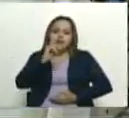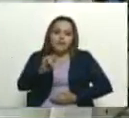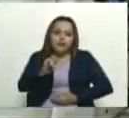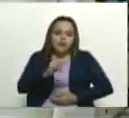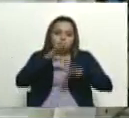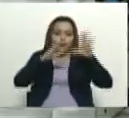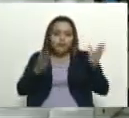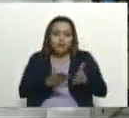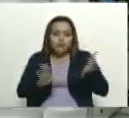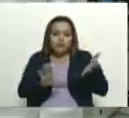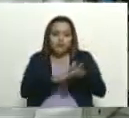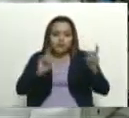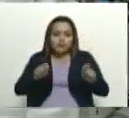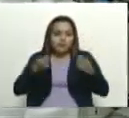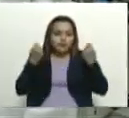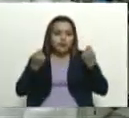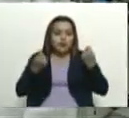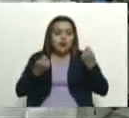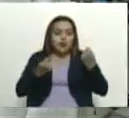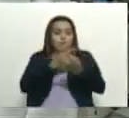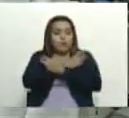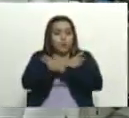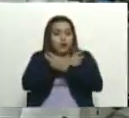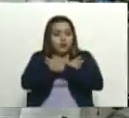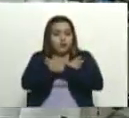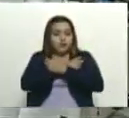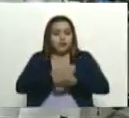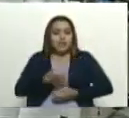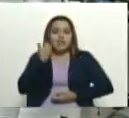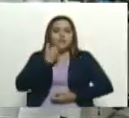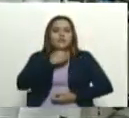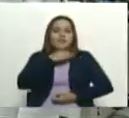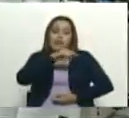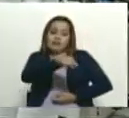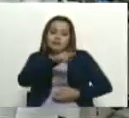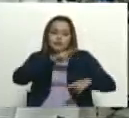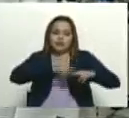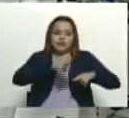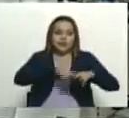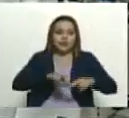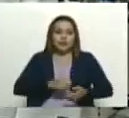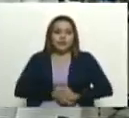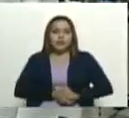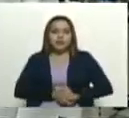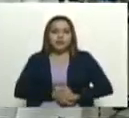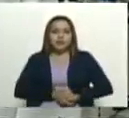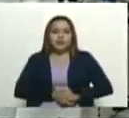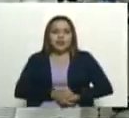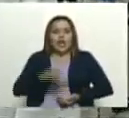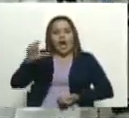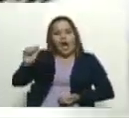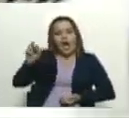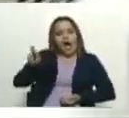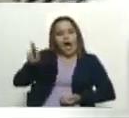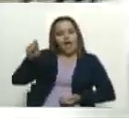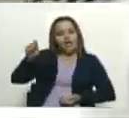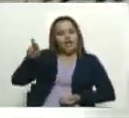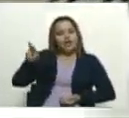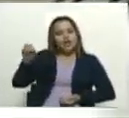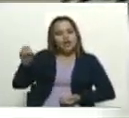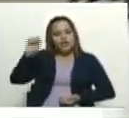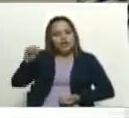de curación de un hueso de la enfermedad que tiene ella, que es una pseudoartrosis